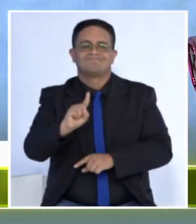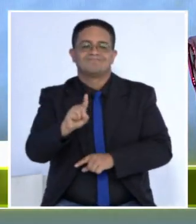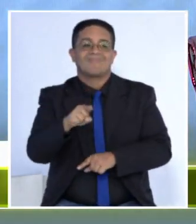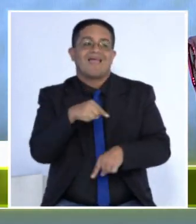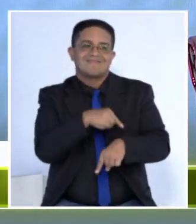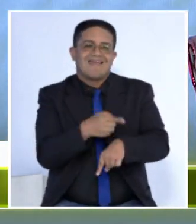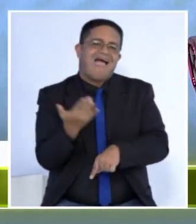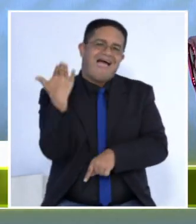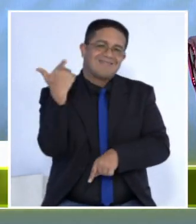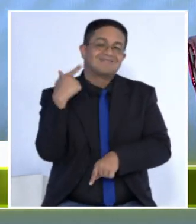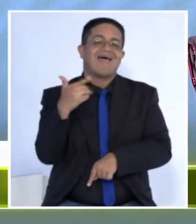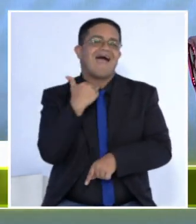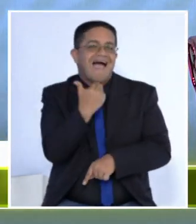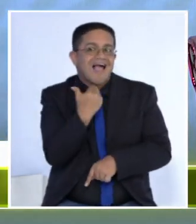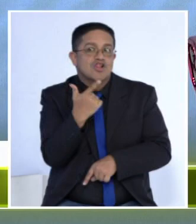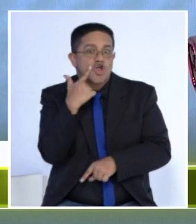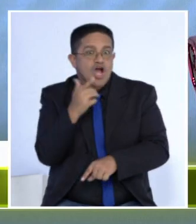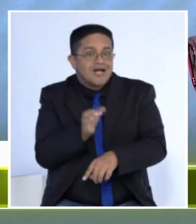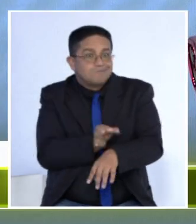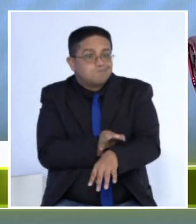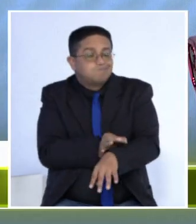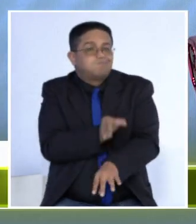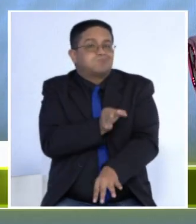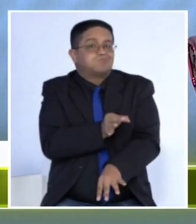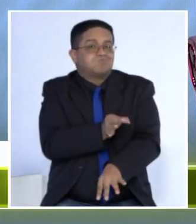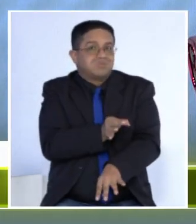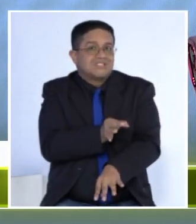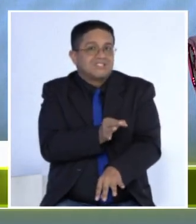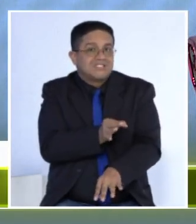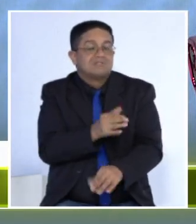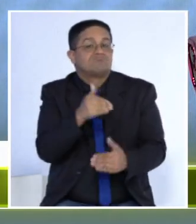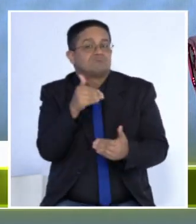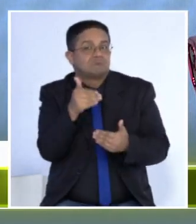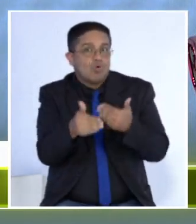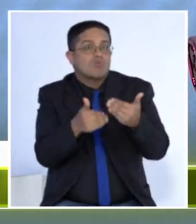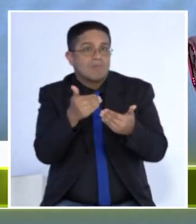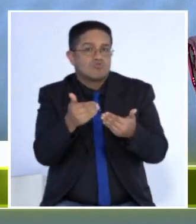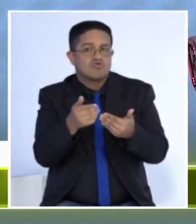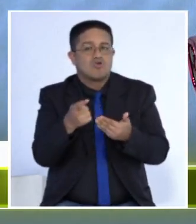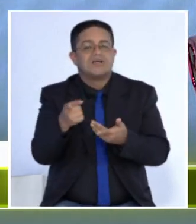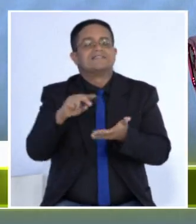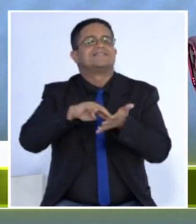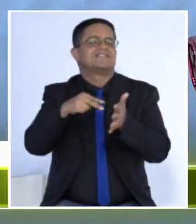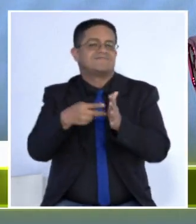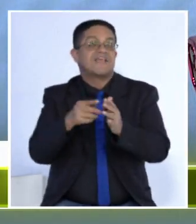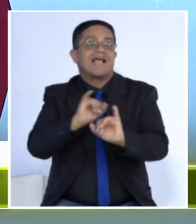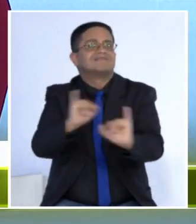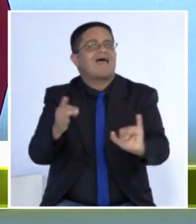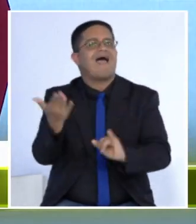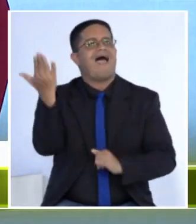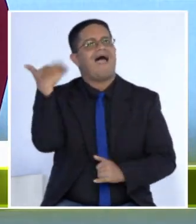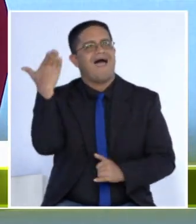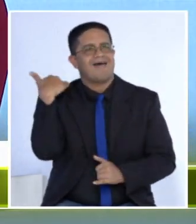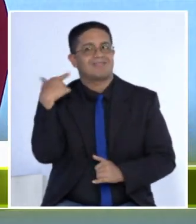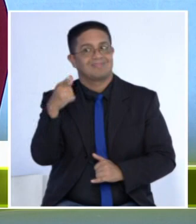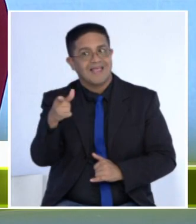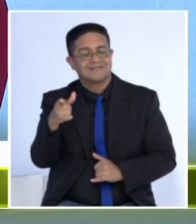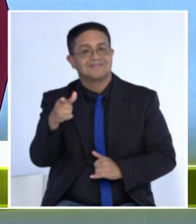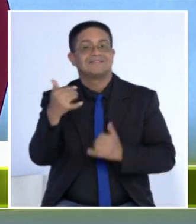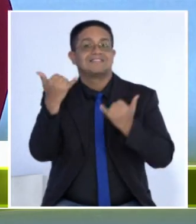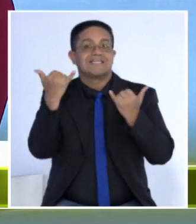inflamó y con esa inflamación se empezó a percibir, pero ya estaba, no lo originó el golpe. Mito totalmente.